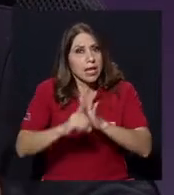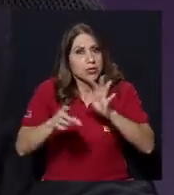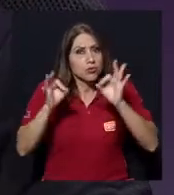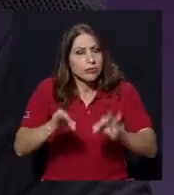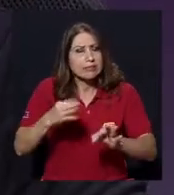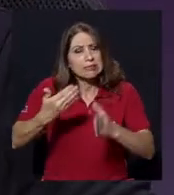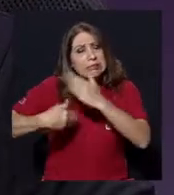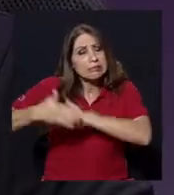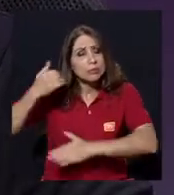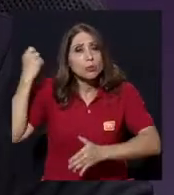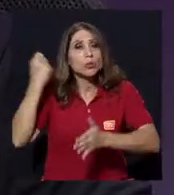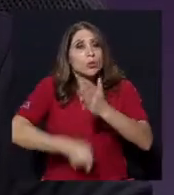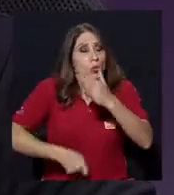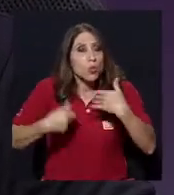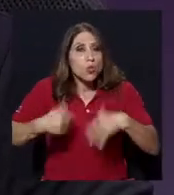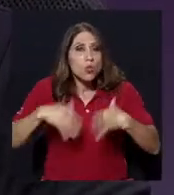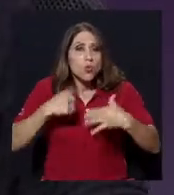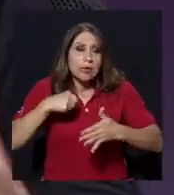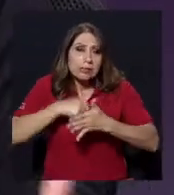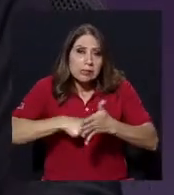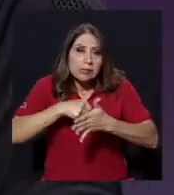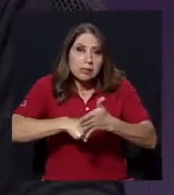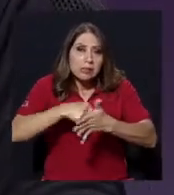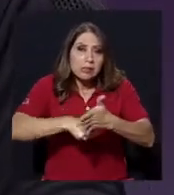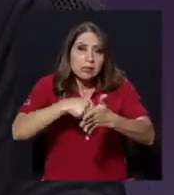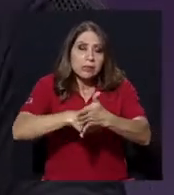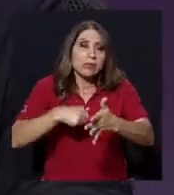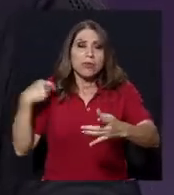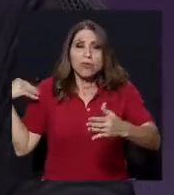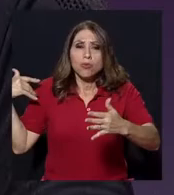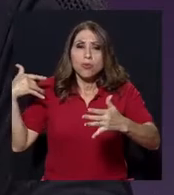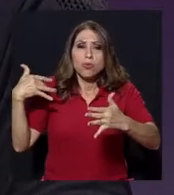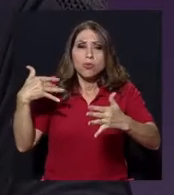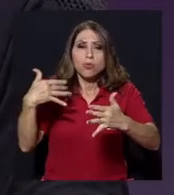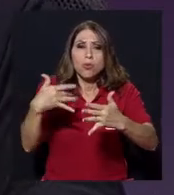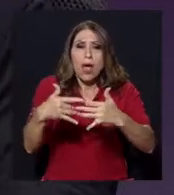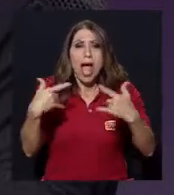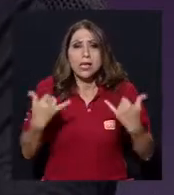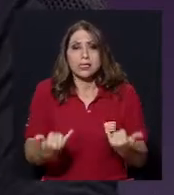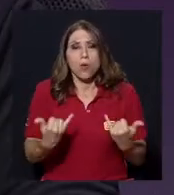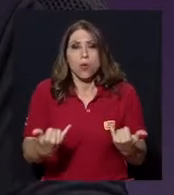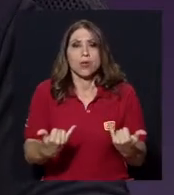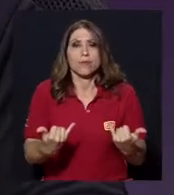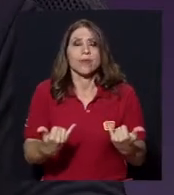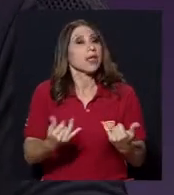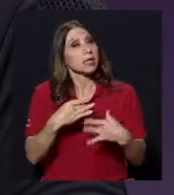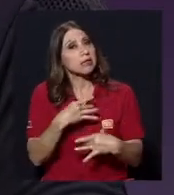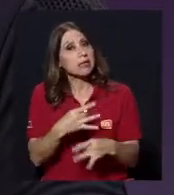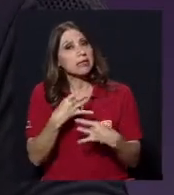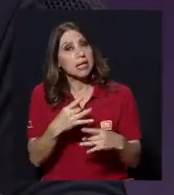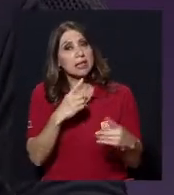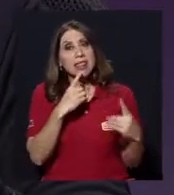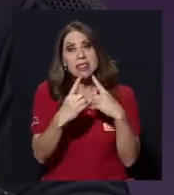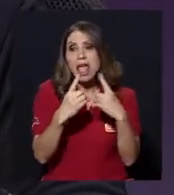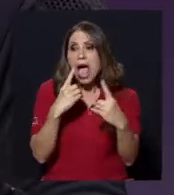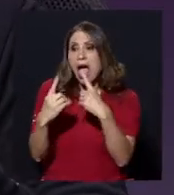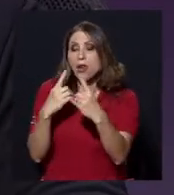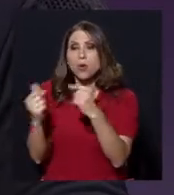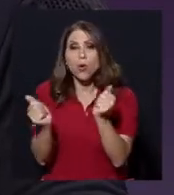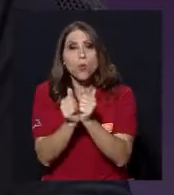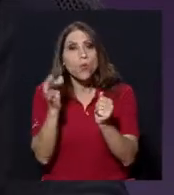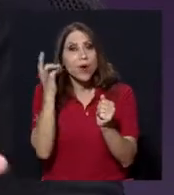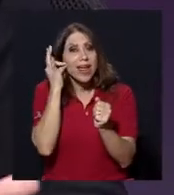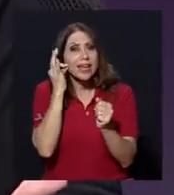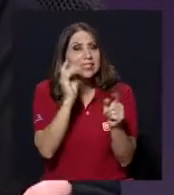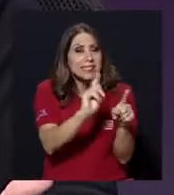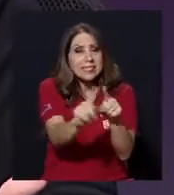bastante dura la lucha, hasta el día de hoy, ¿verdad? Entonces, eso ha sido muy interesante porque en el diálogo con las mujeres de distintos